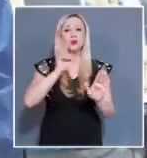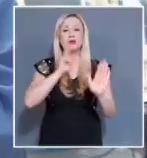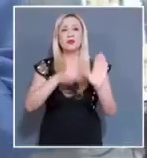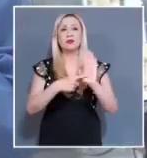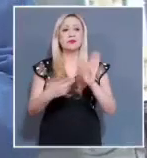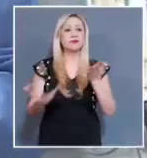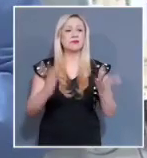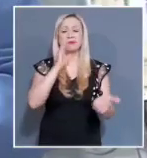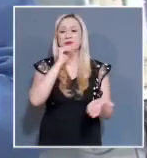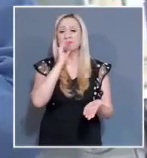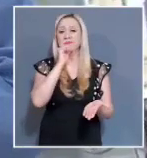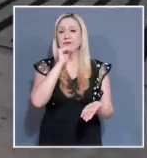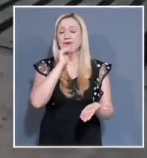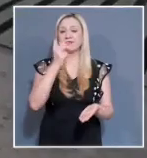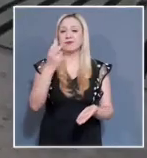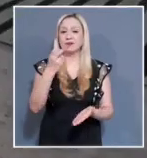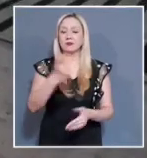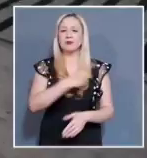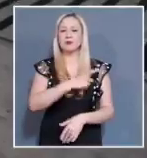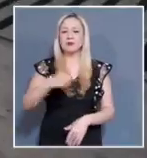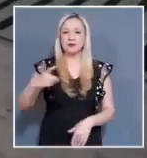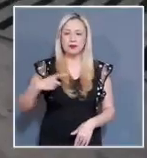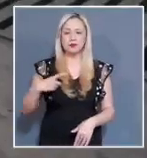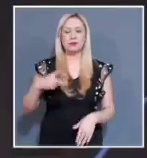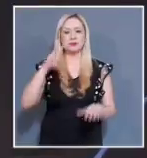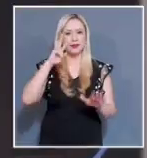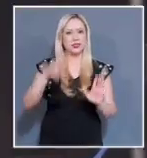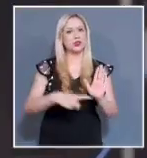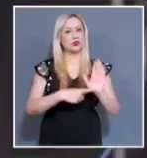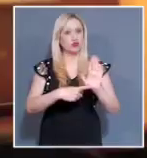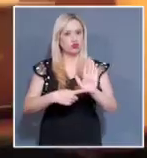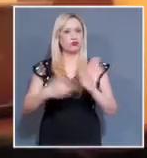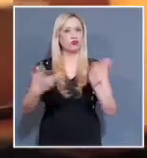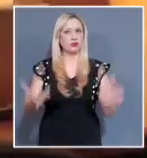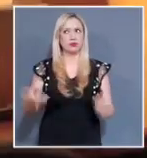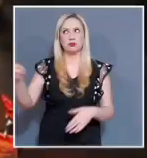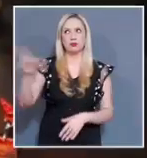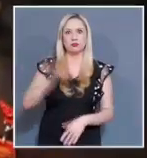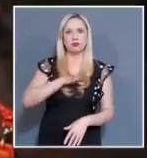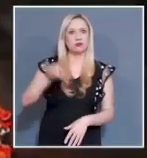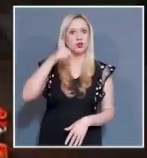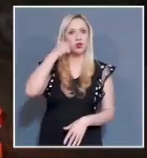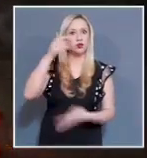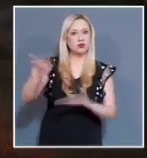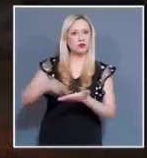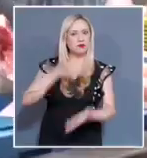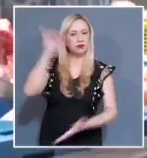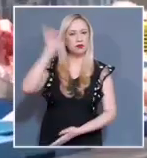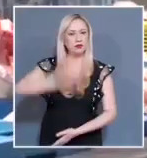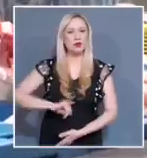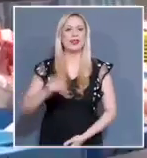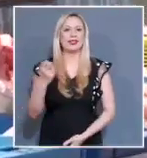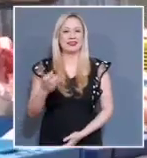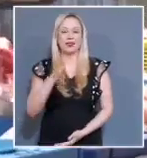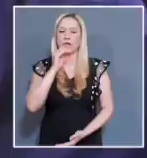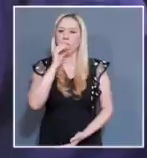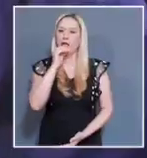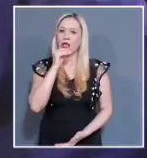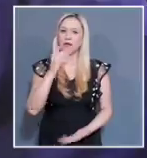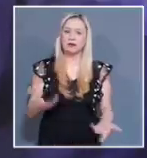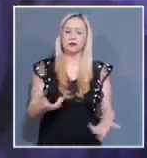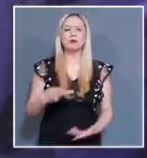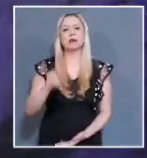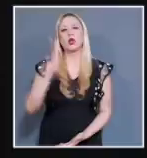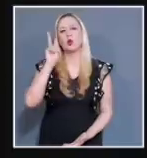indicios que permitan cuestionar la negativa de la relación laboral en consecuencia si de la prueba de inspección